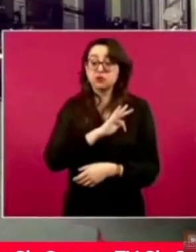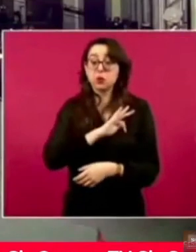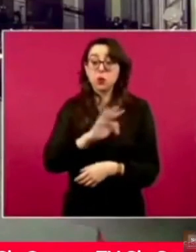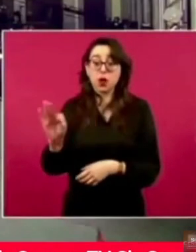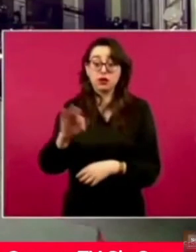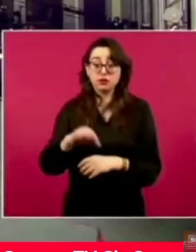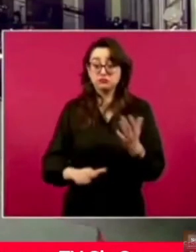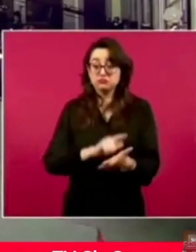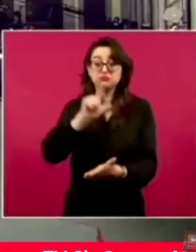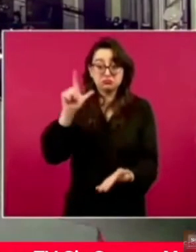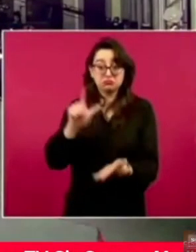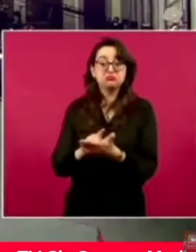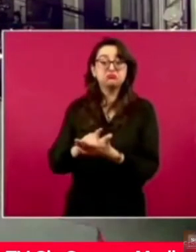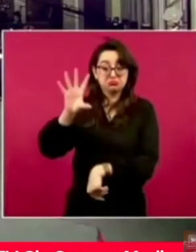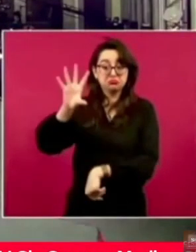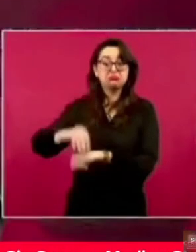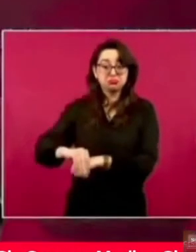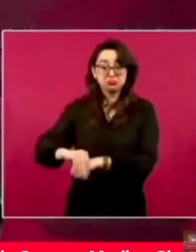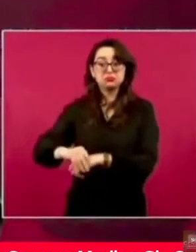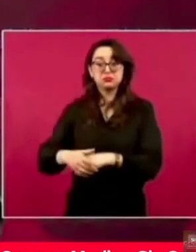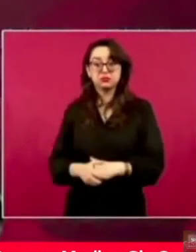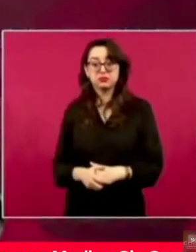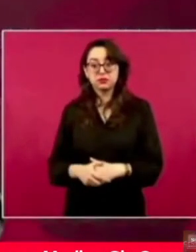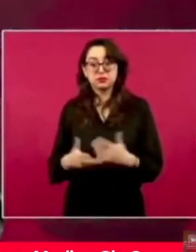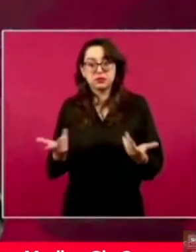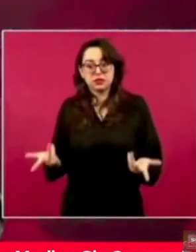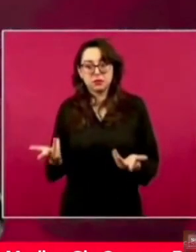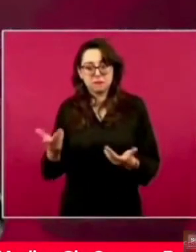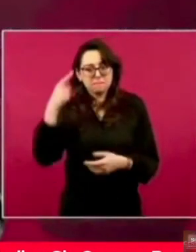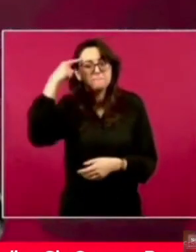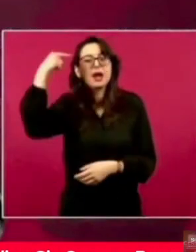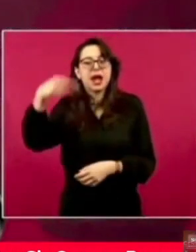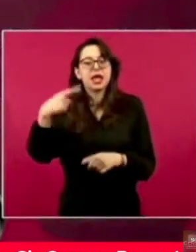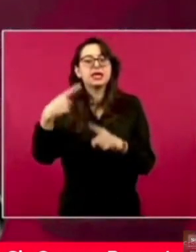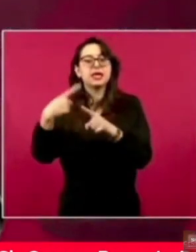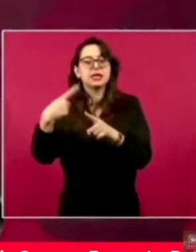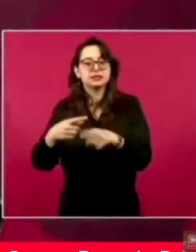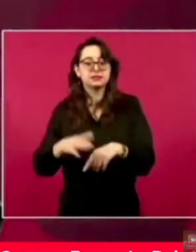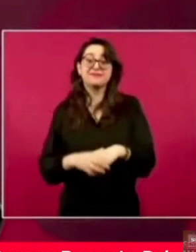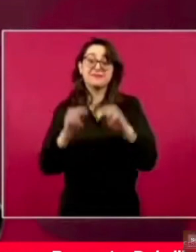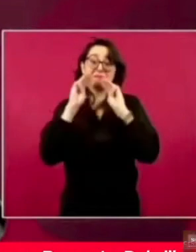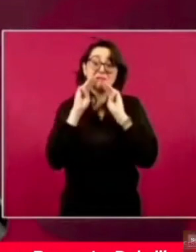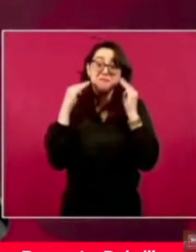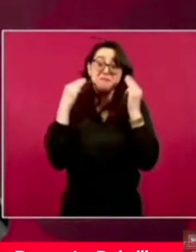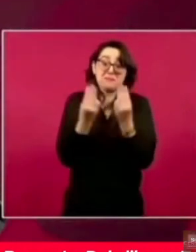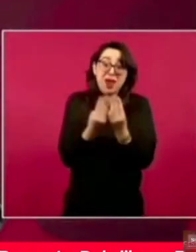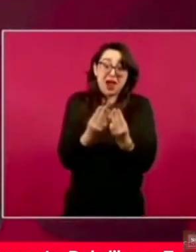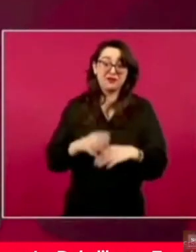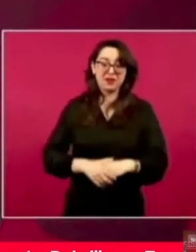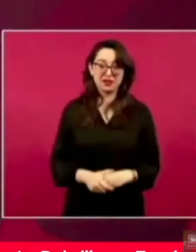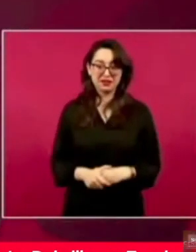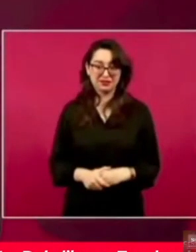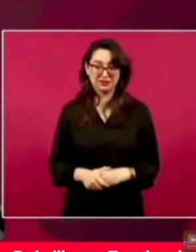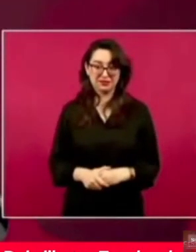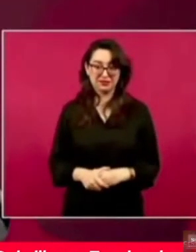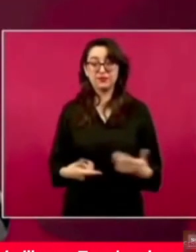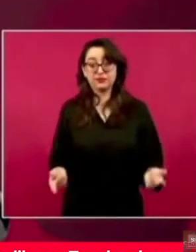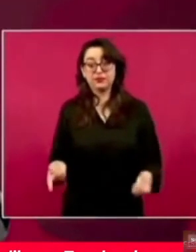básicamente a la delincuencia. En el caso que usted